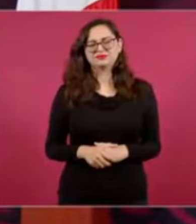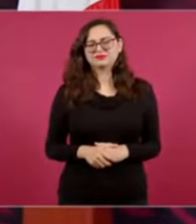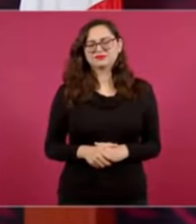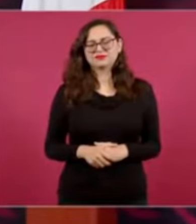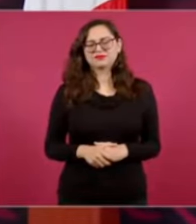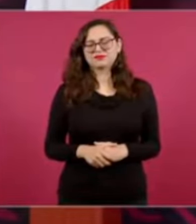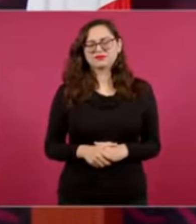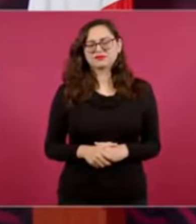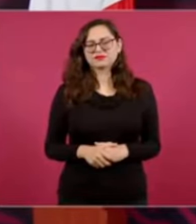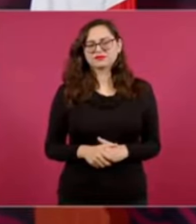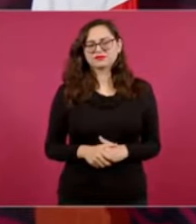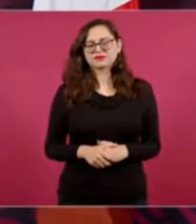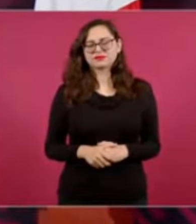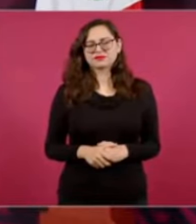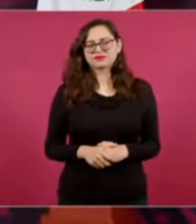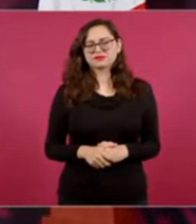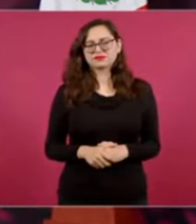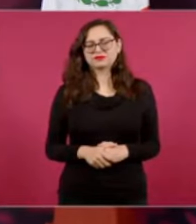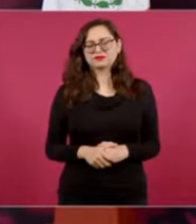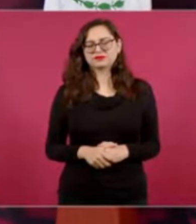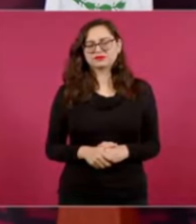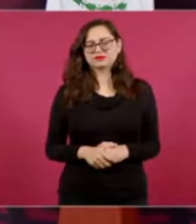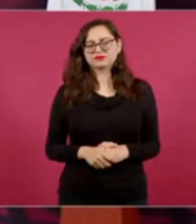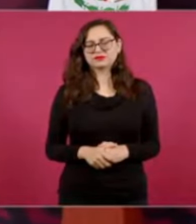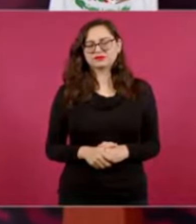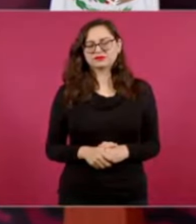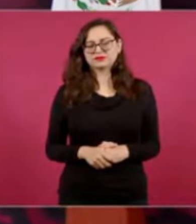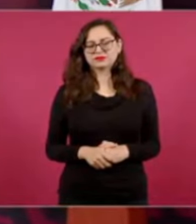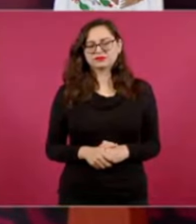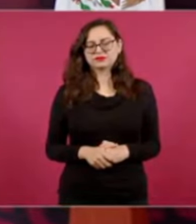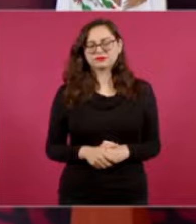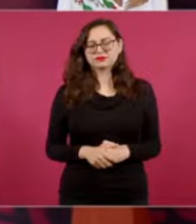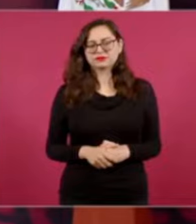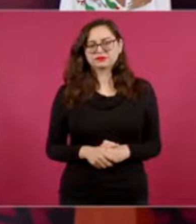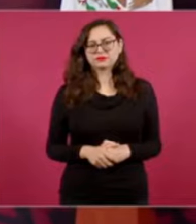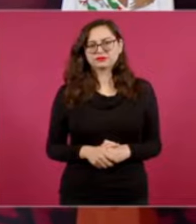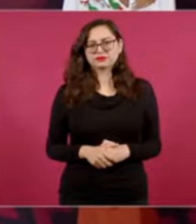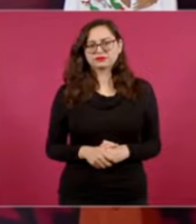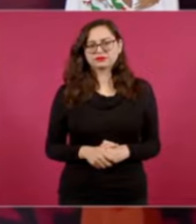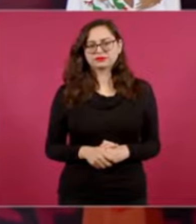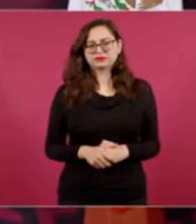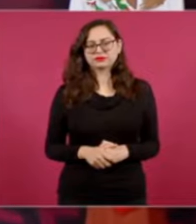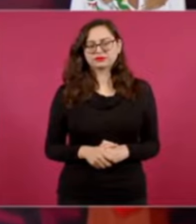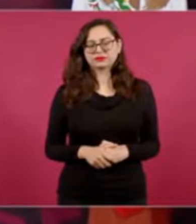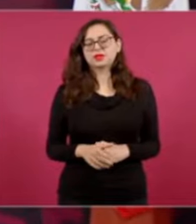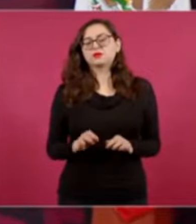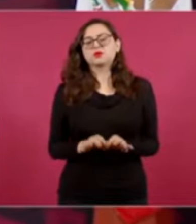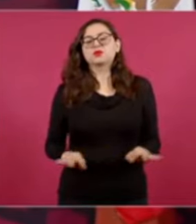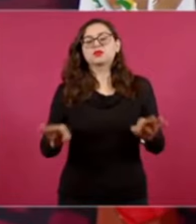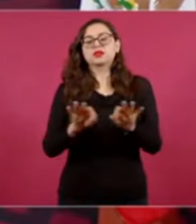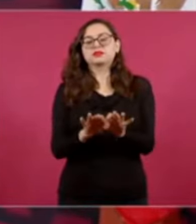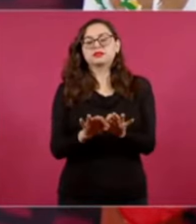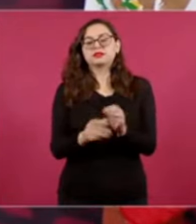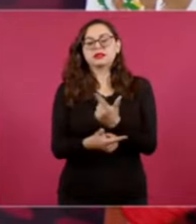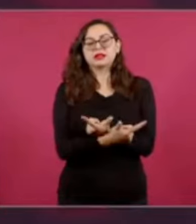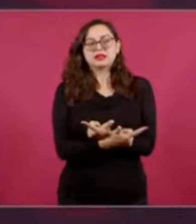yo soy partidario, ¿no?, de que se garanticen las libertades.